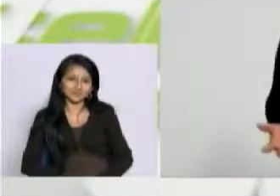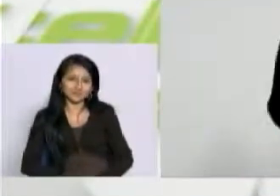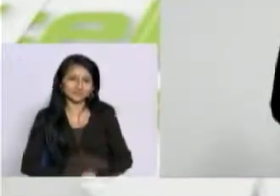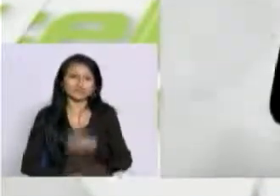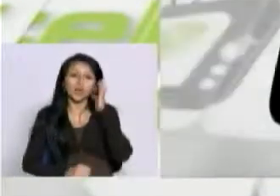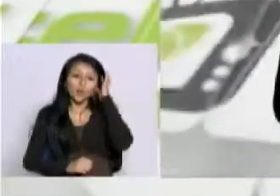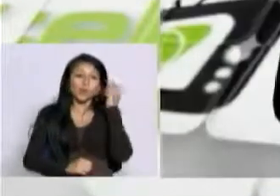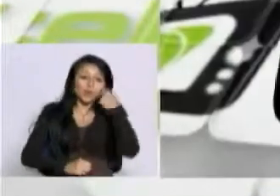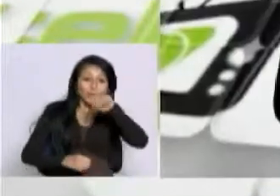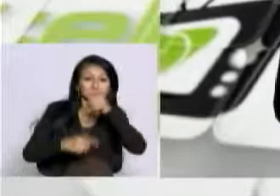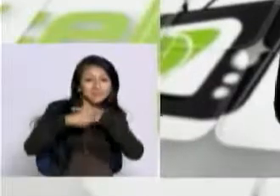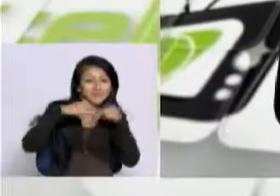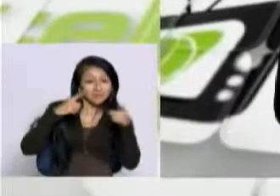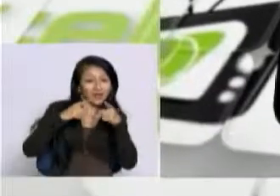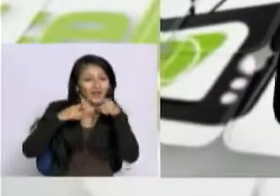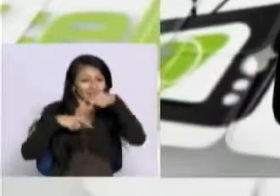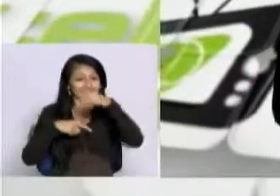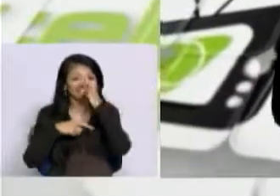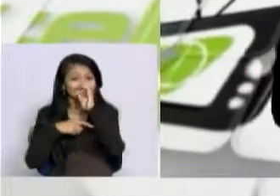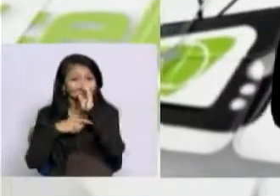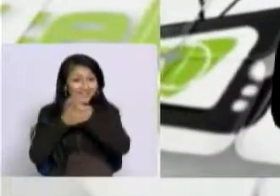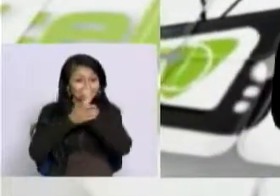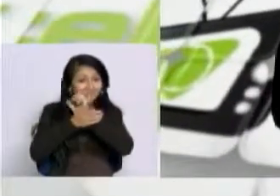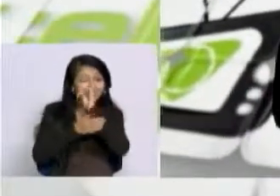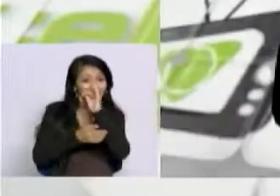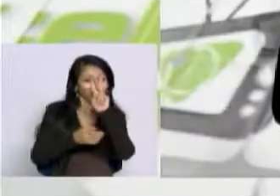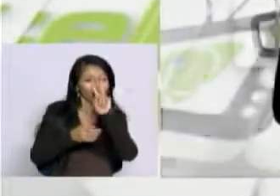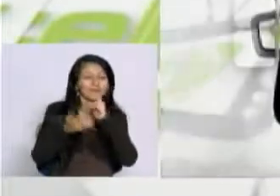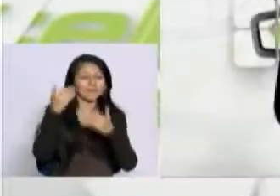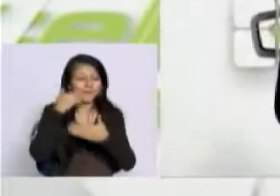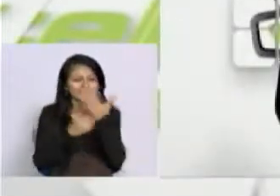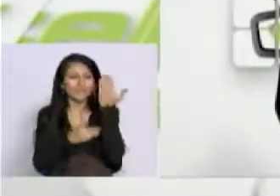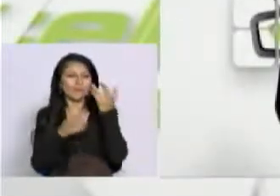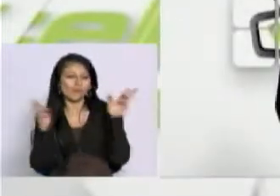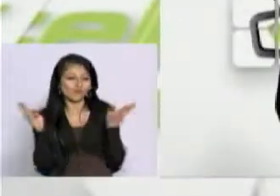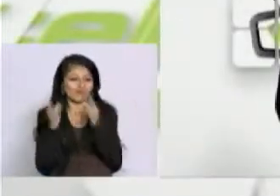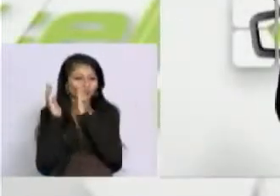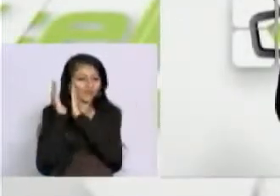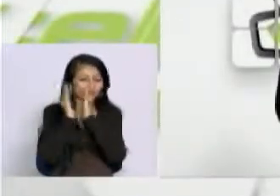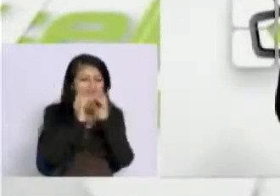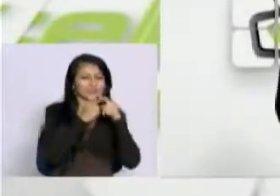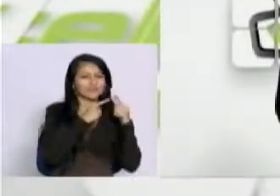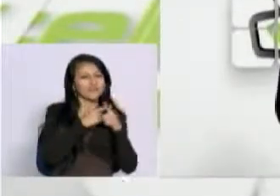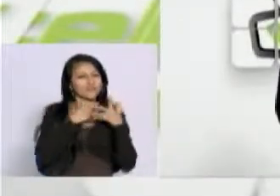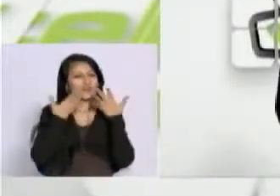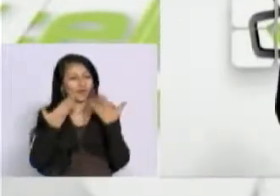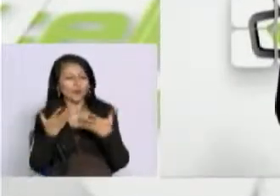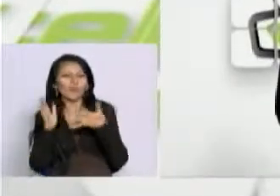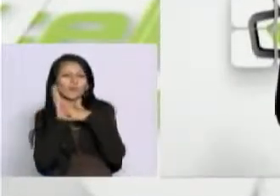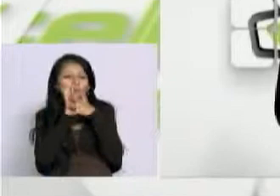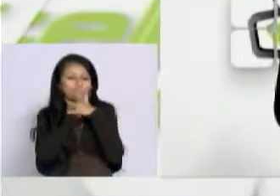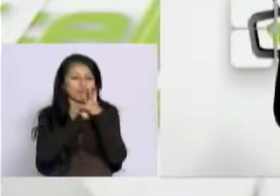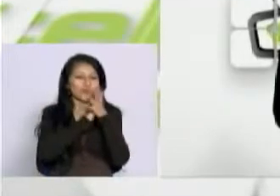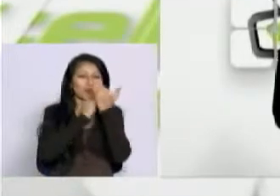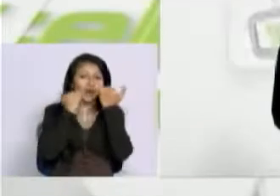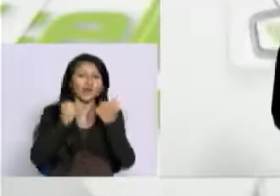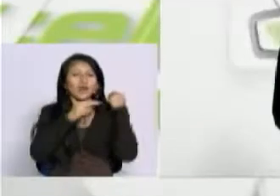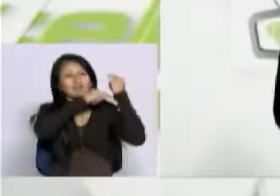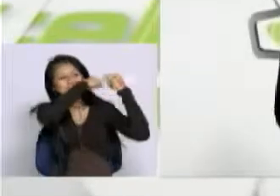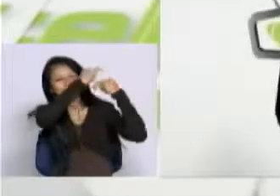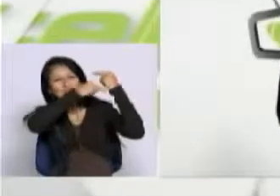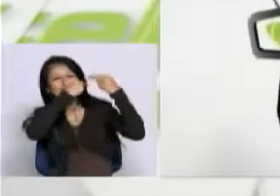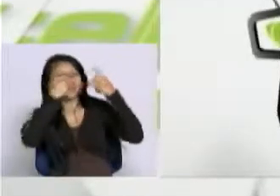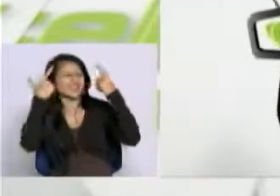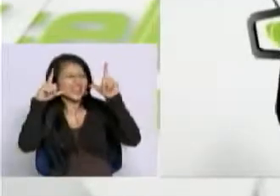La próxima semana en Telecafé TV iniciamos un ciclo de programas haciendo referencia a los personajes más representativos que han hecho historia en